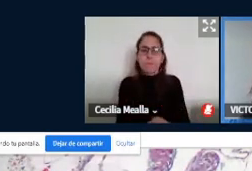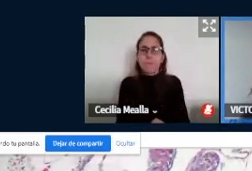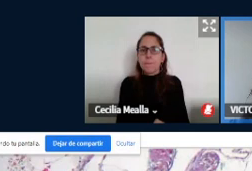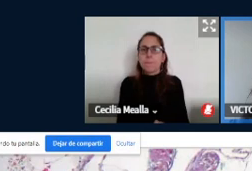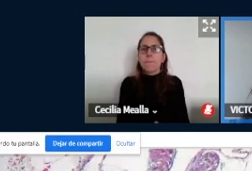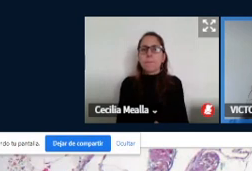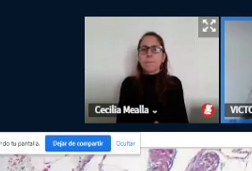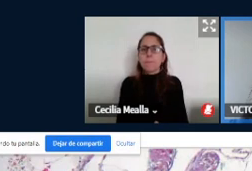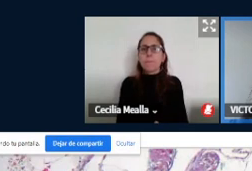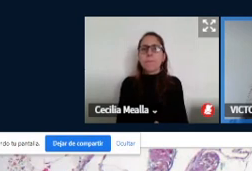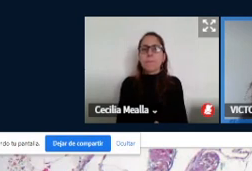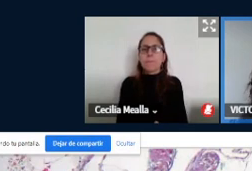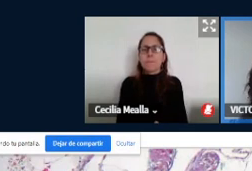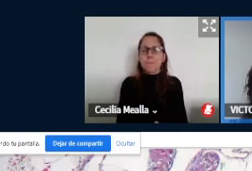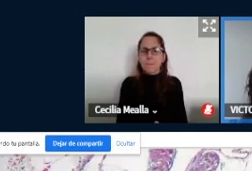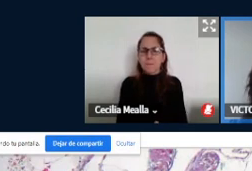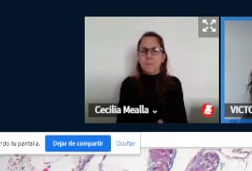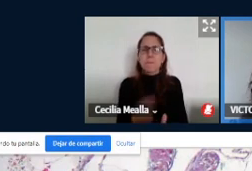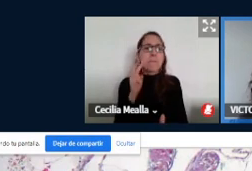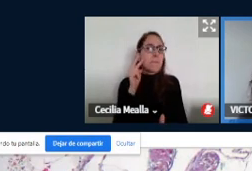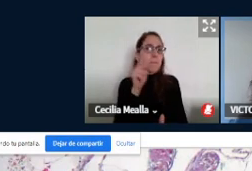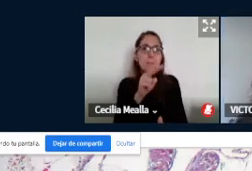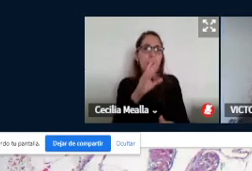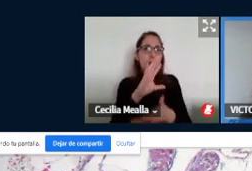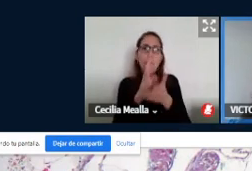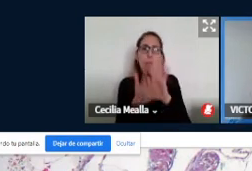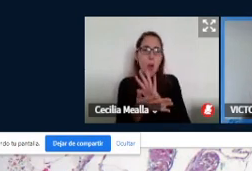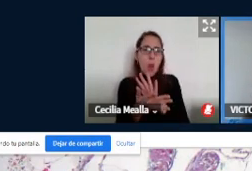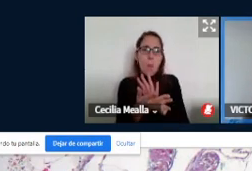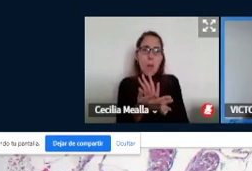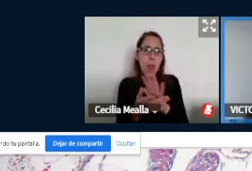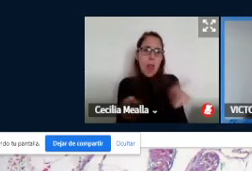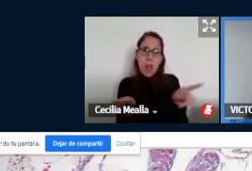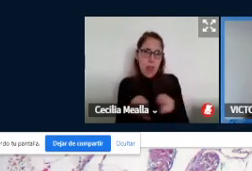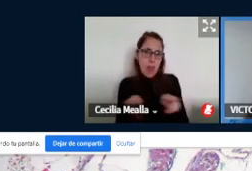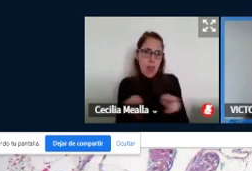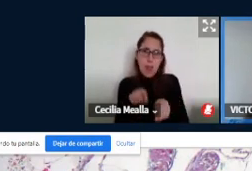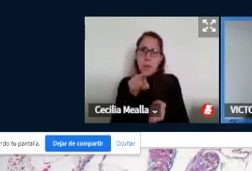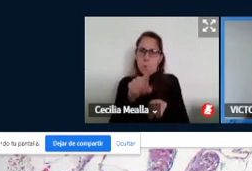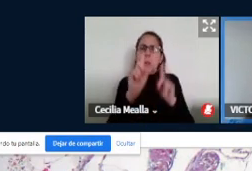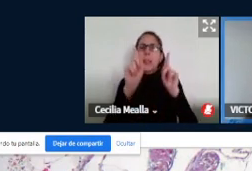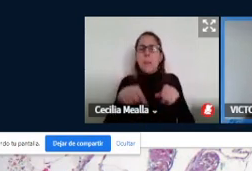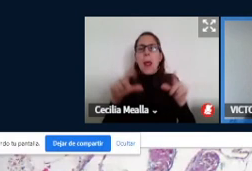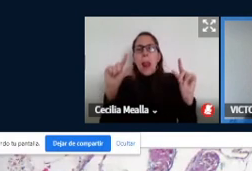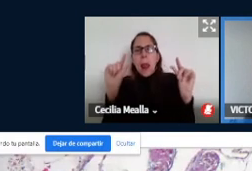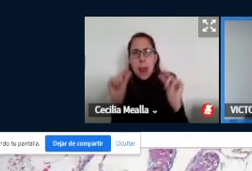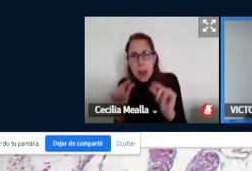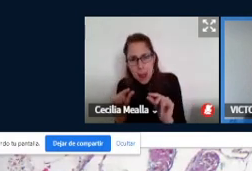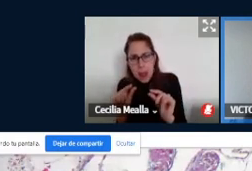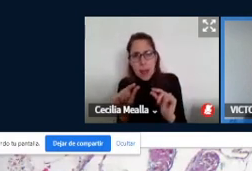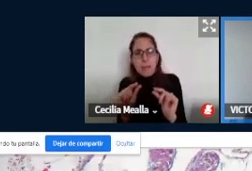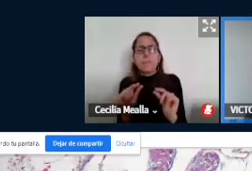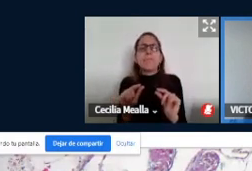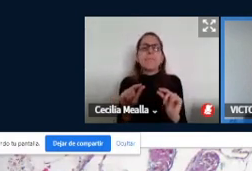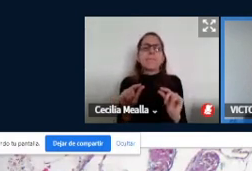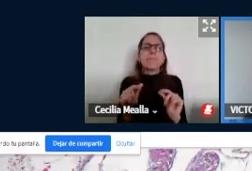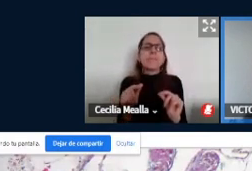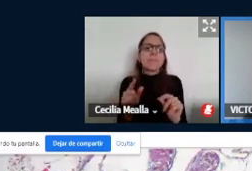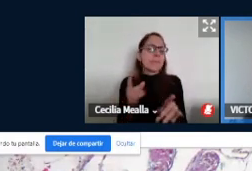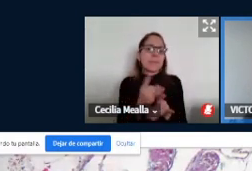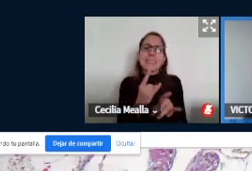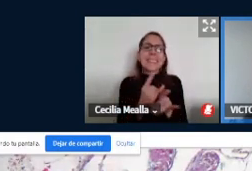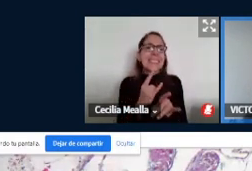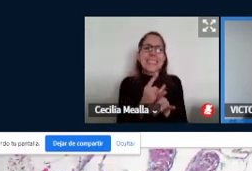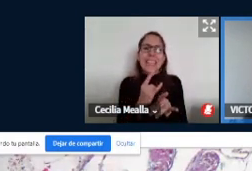¿Sí? Y se ve de la misma forma, así y más chiquitos, los van a encontrar